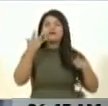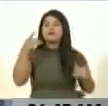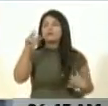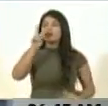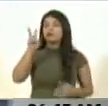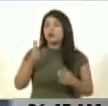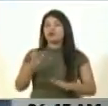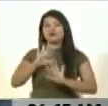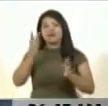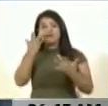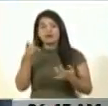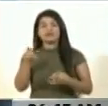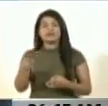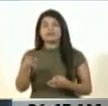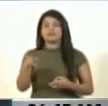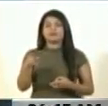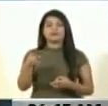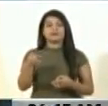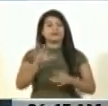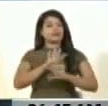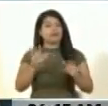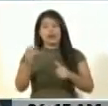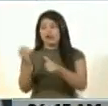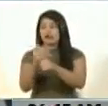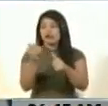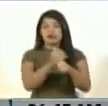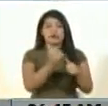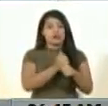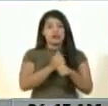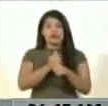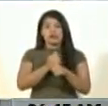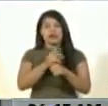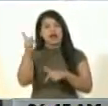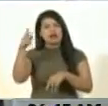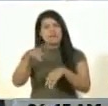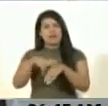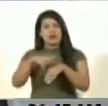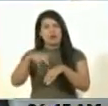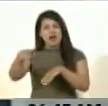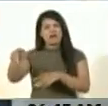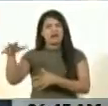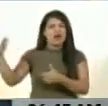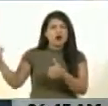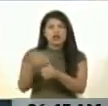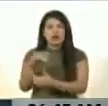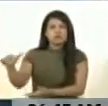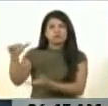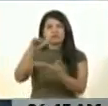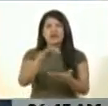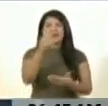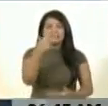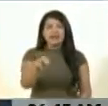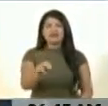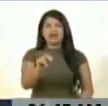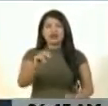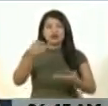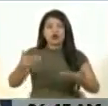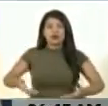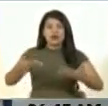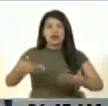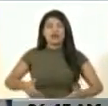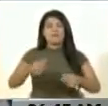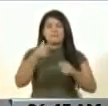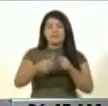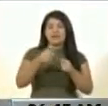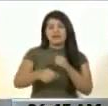venezolanos que, bueno, lo que se ha incautado en Paraguay, 30 toneladas de billetes de 50 y de 100, lo que se ha